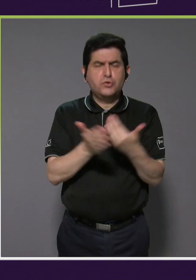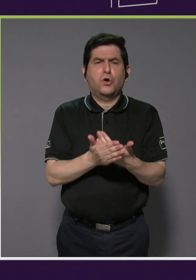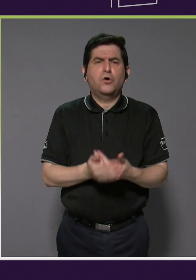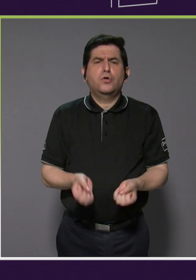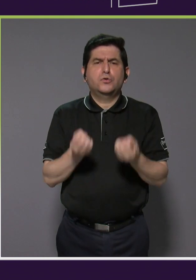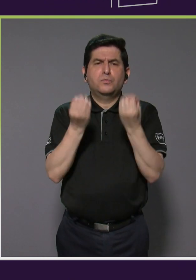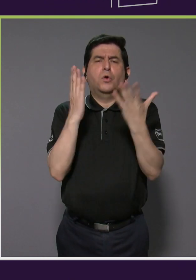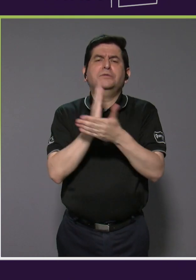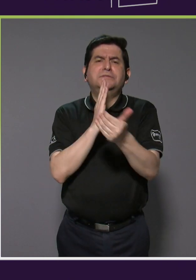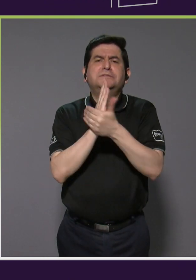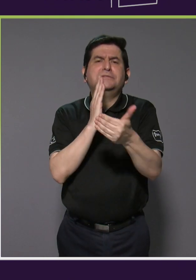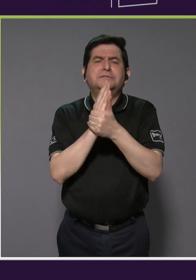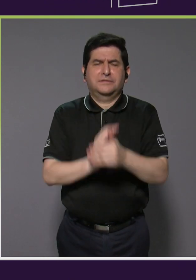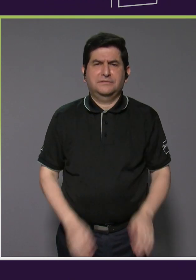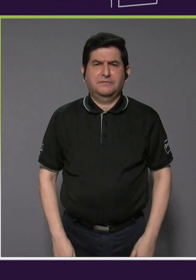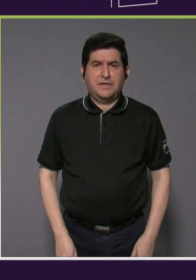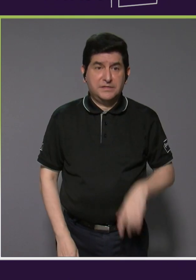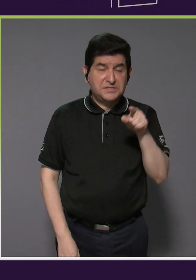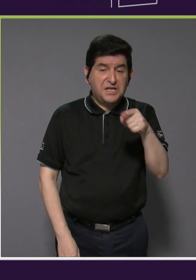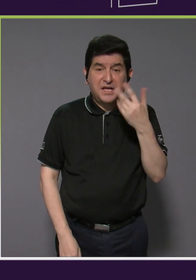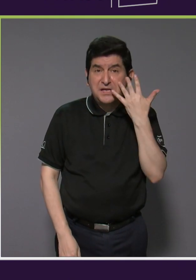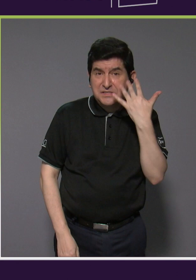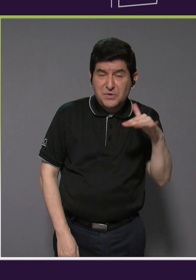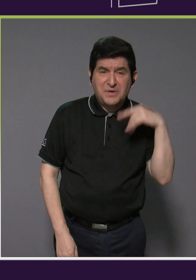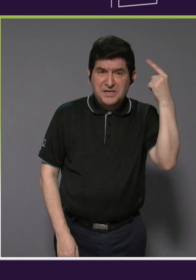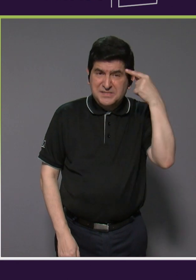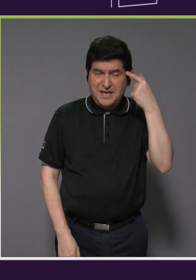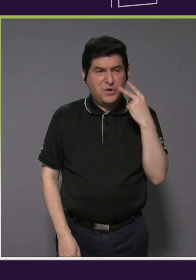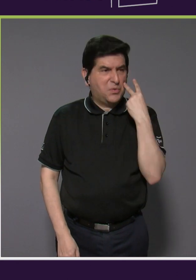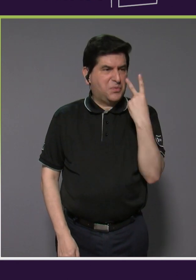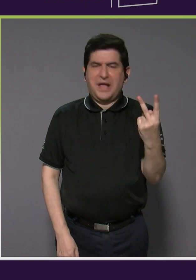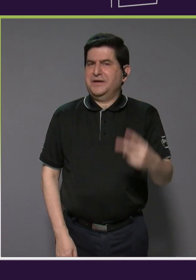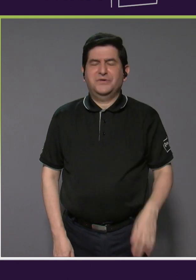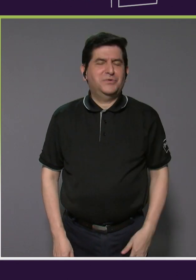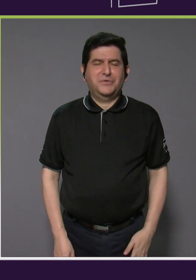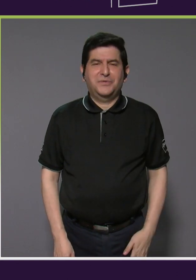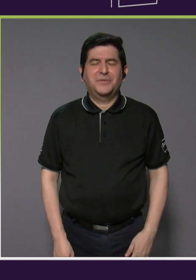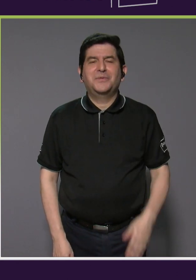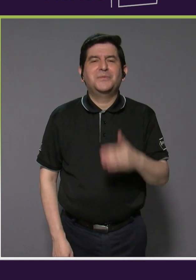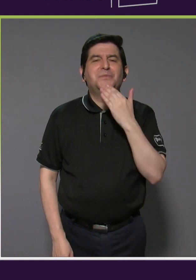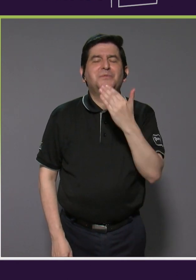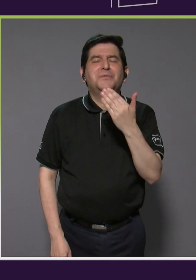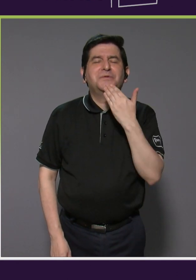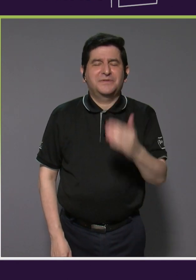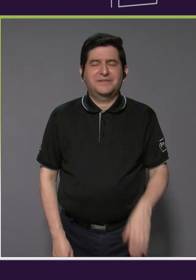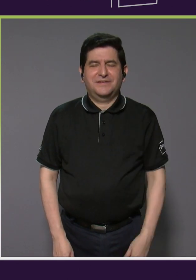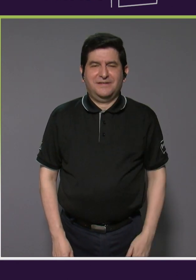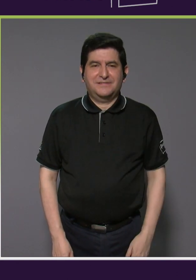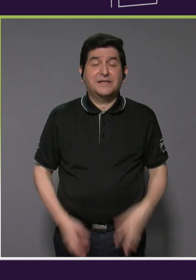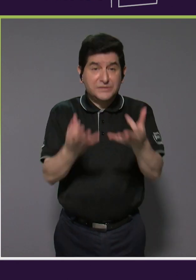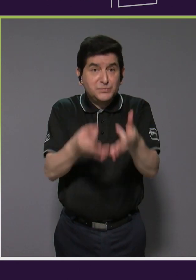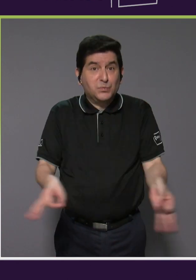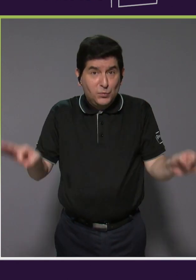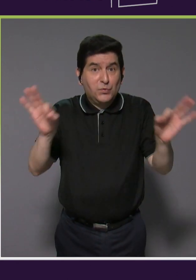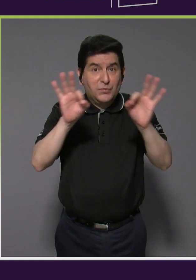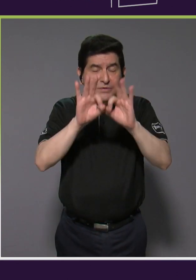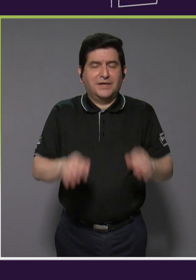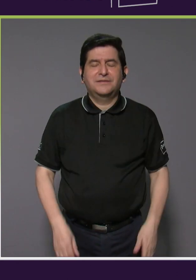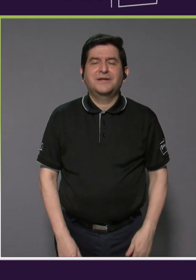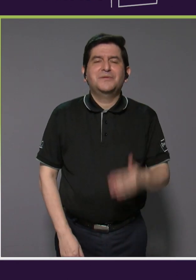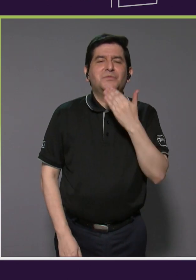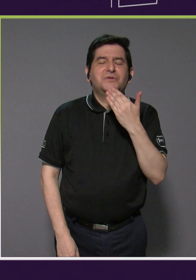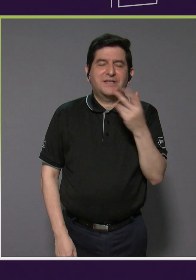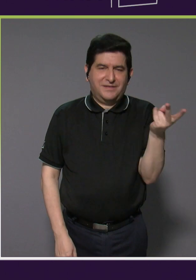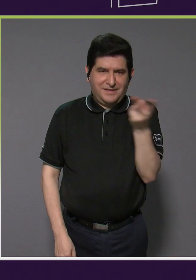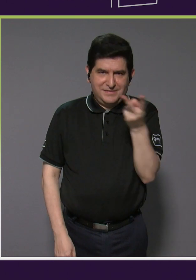muchas capacidades, y eso parece no verlo los gobiernos. Entonces es muy importante Liliana, eso en este día. Sí. Y a